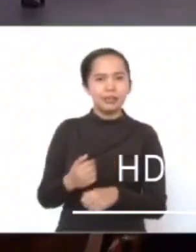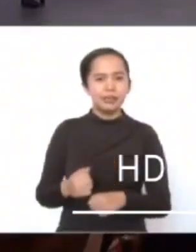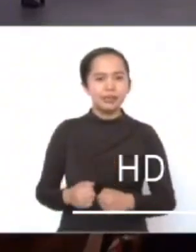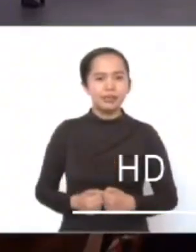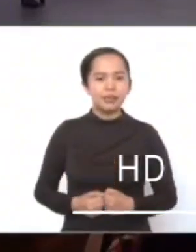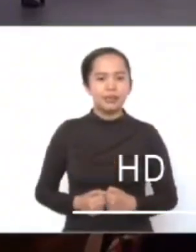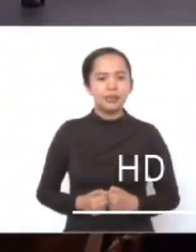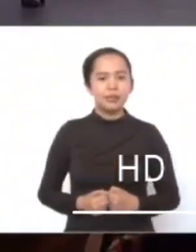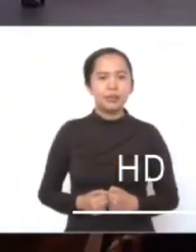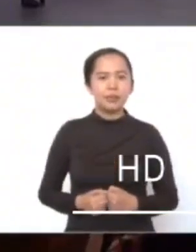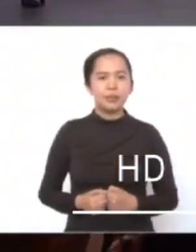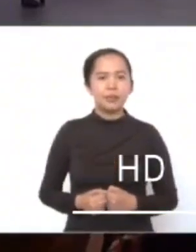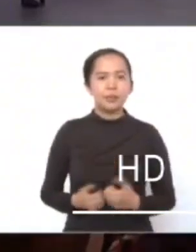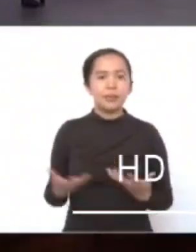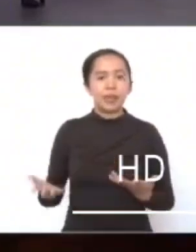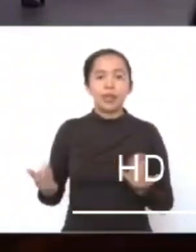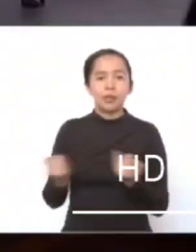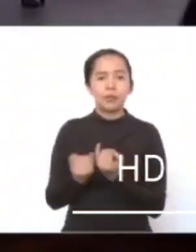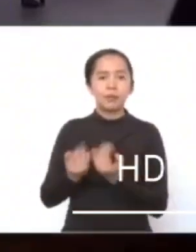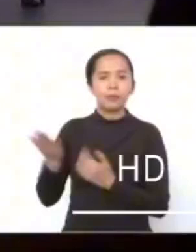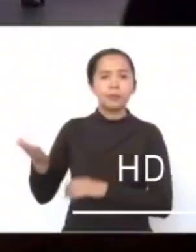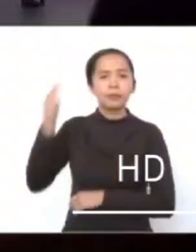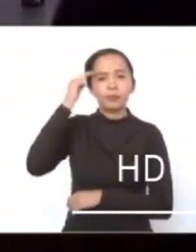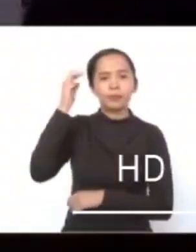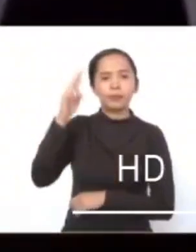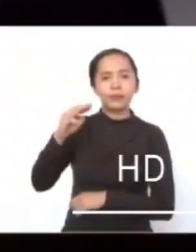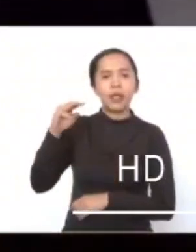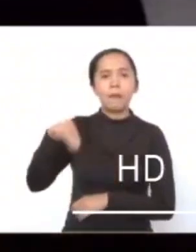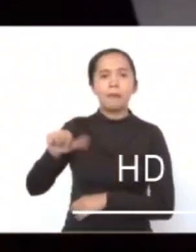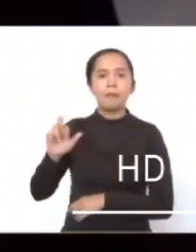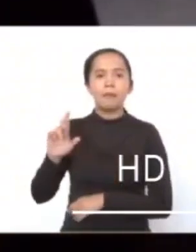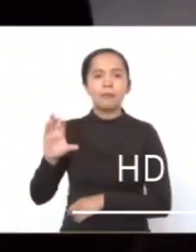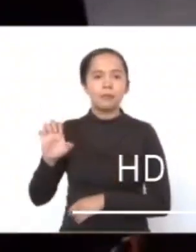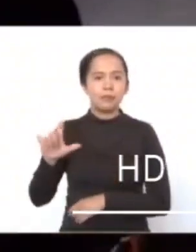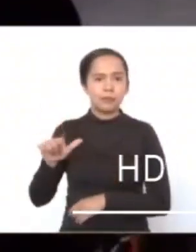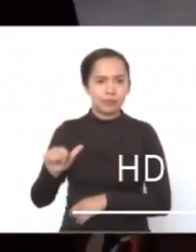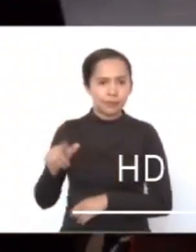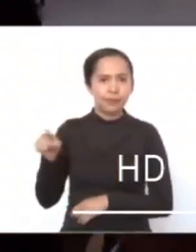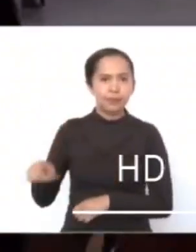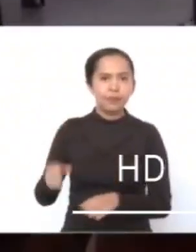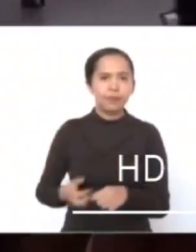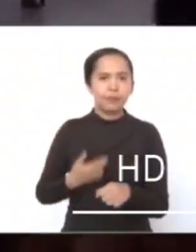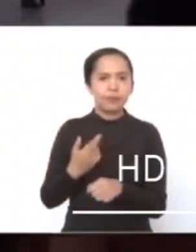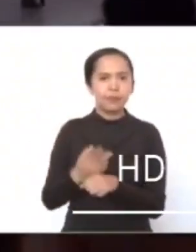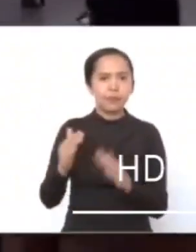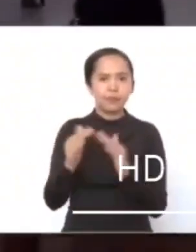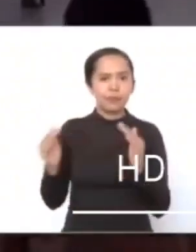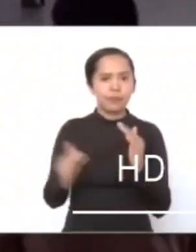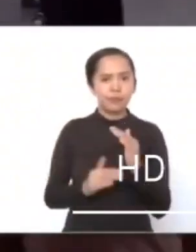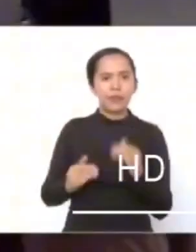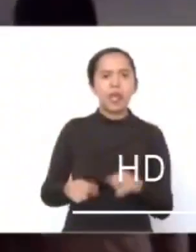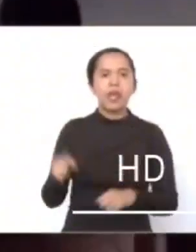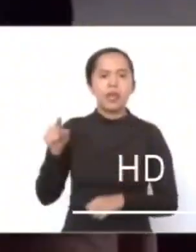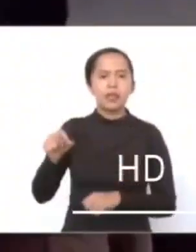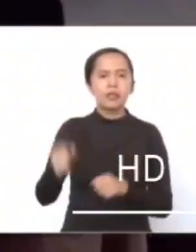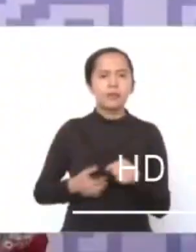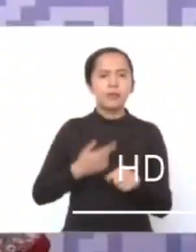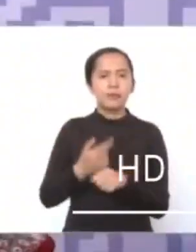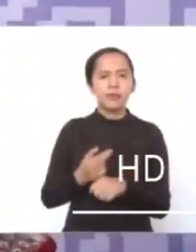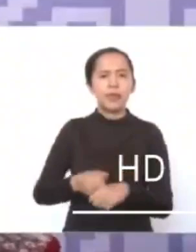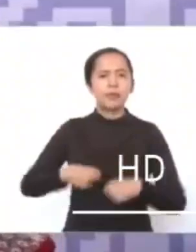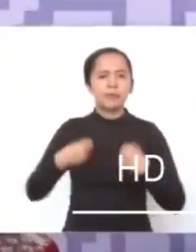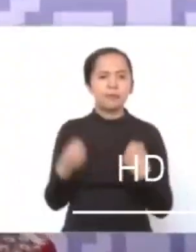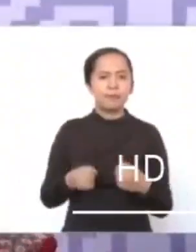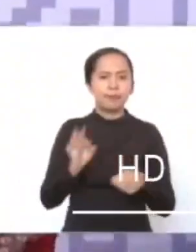Nos acompaña la maestra Marcela Figueroa Franco, Subsecretaria de Desarrollo Institucional de la Secretaría de